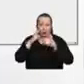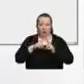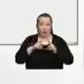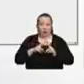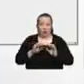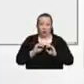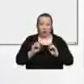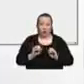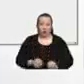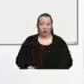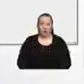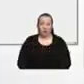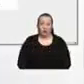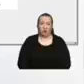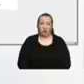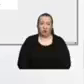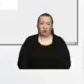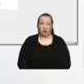sí